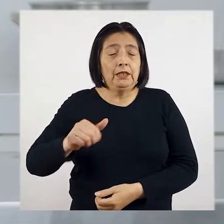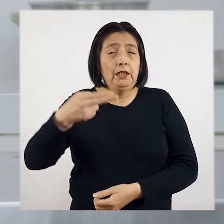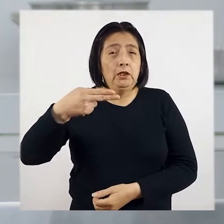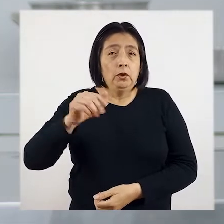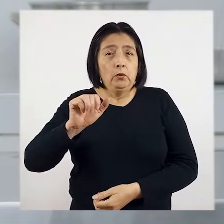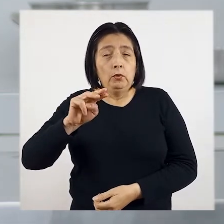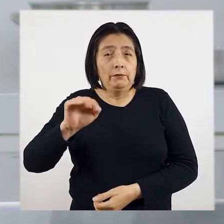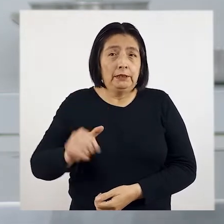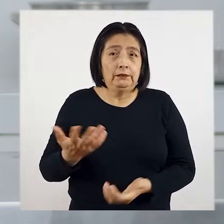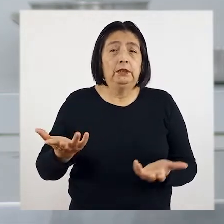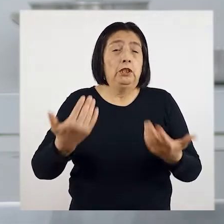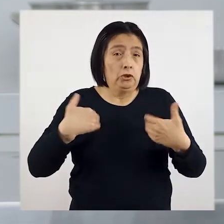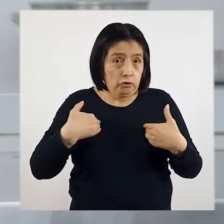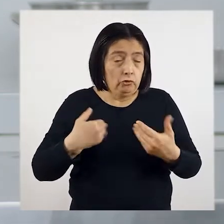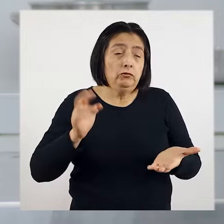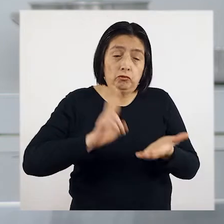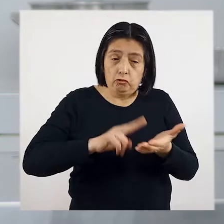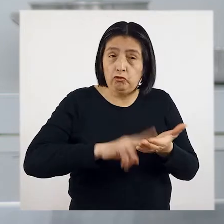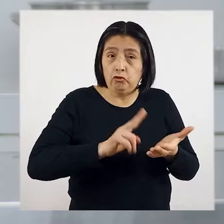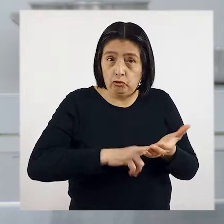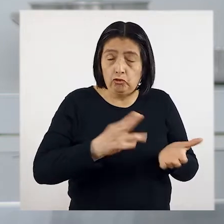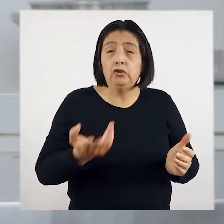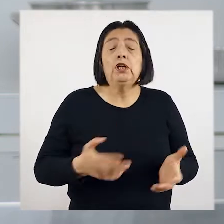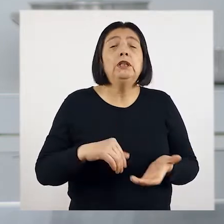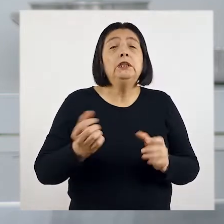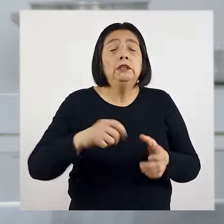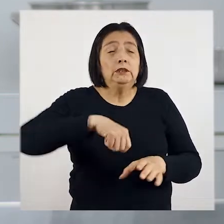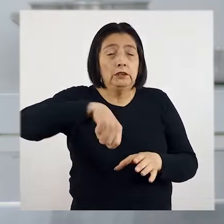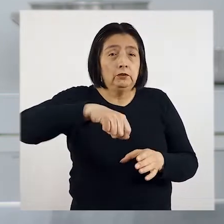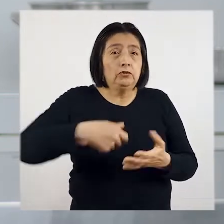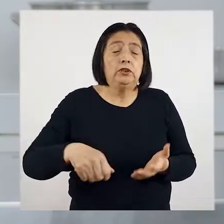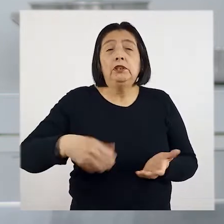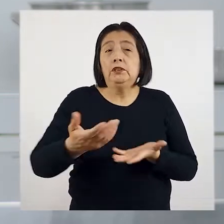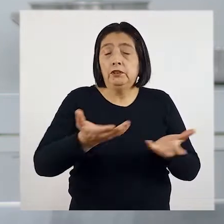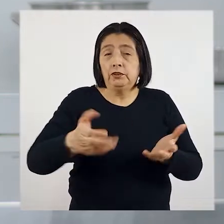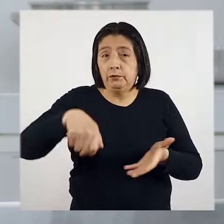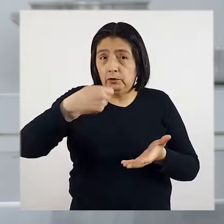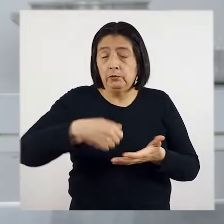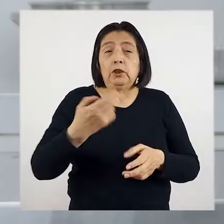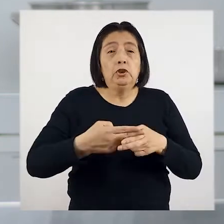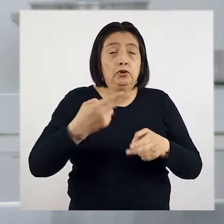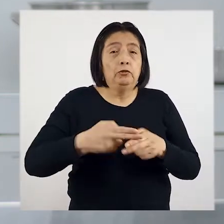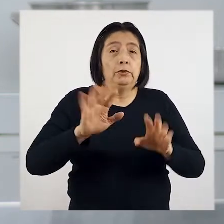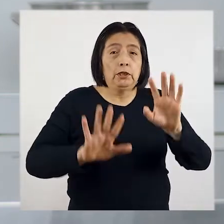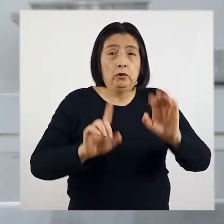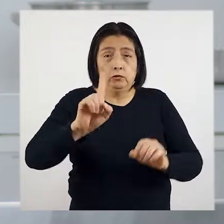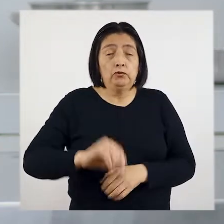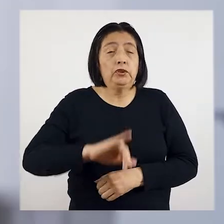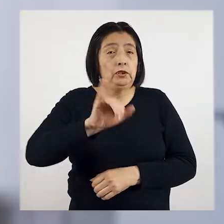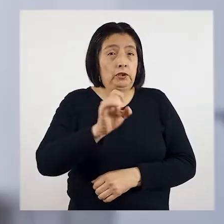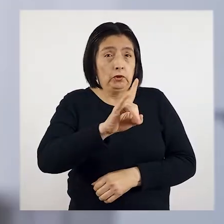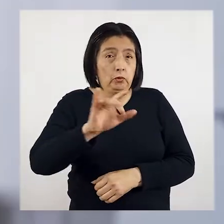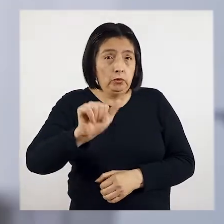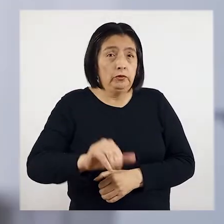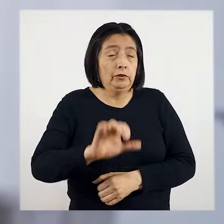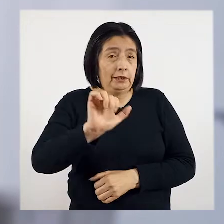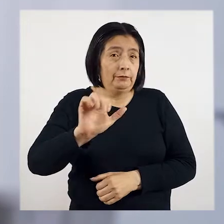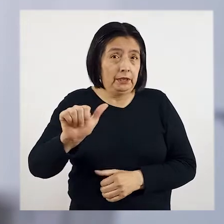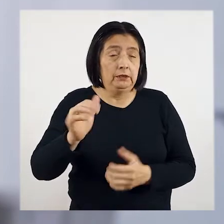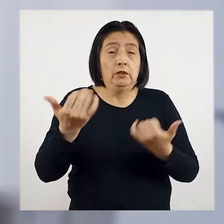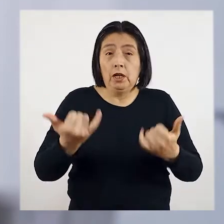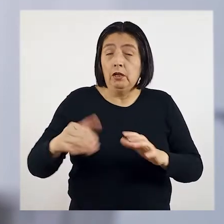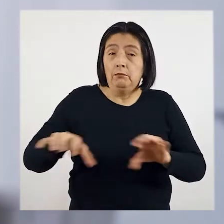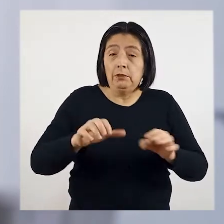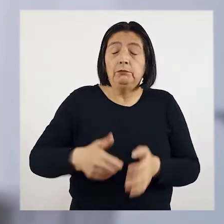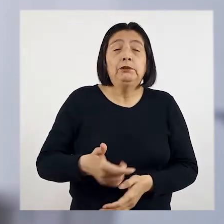nombre es María Guamán Baidolín y soy socia de cocina del servicio alimentario 11 de Julio Carmen Alto. Hoy vamos a preparar